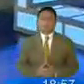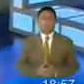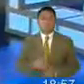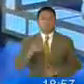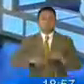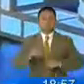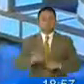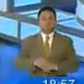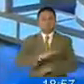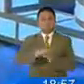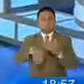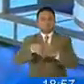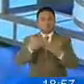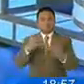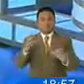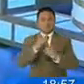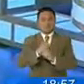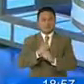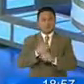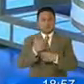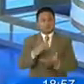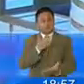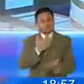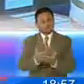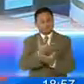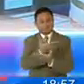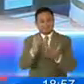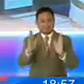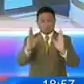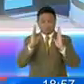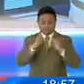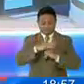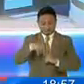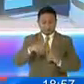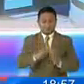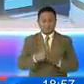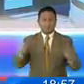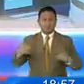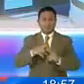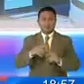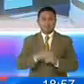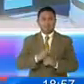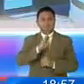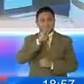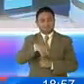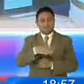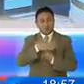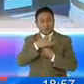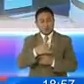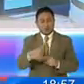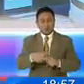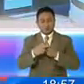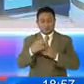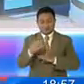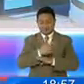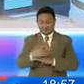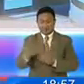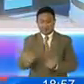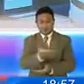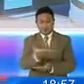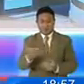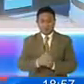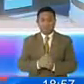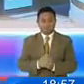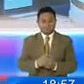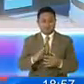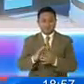Amigos salientes, tengan todos ustedes muy buenas noches y gracias por acompañarnos en el Comercio TV. Como siempre, un placer iniciar la semana junto a todos ustedes y junto a ti